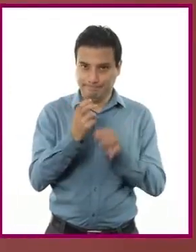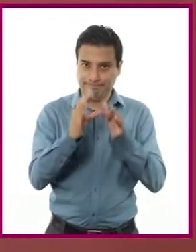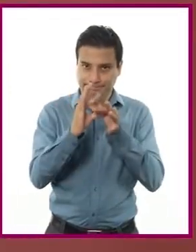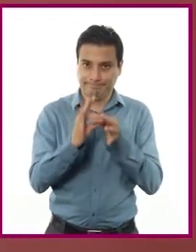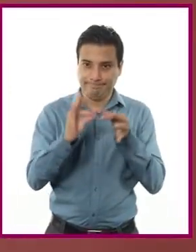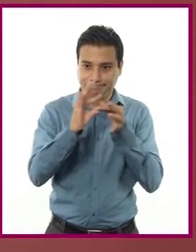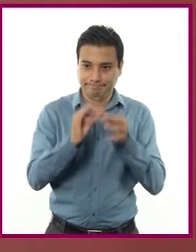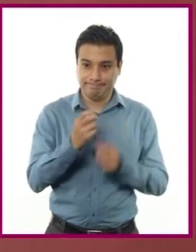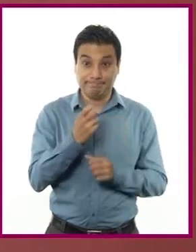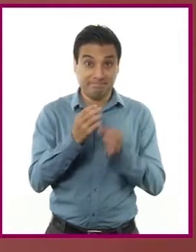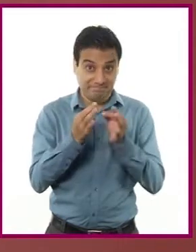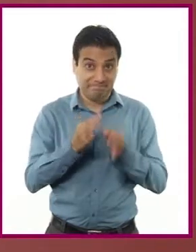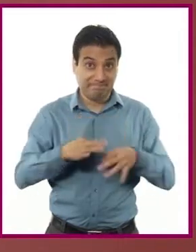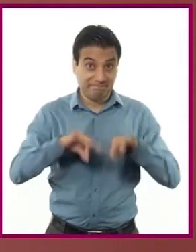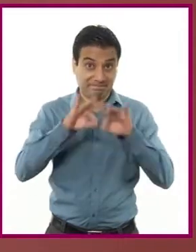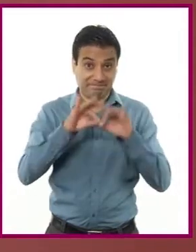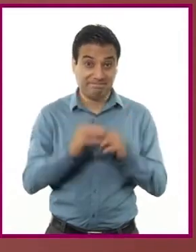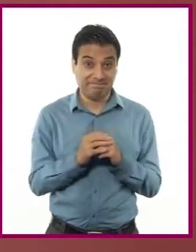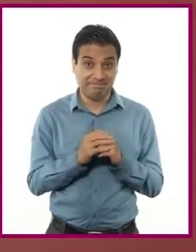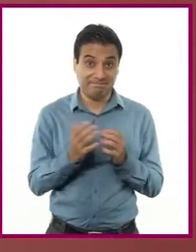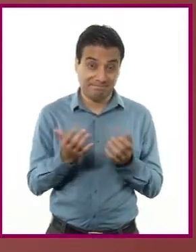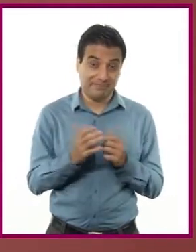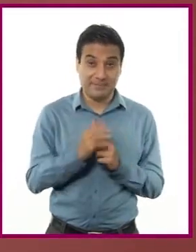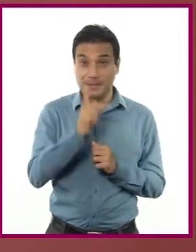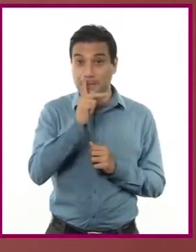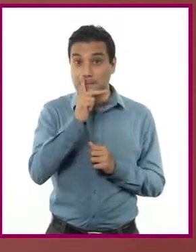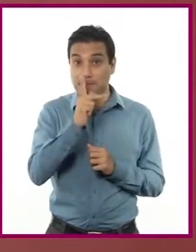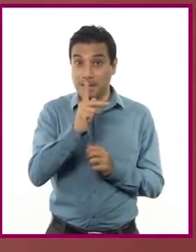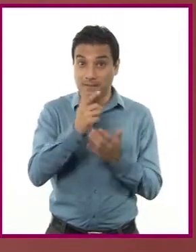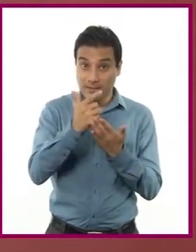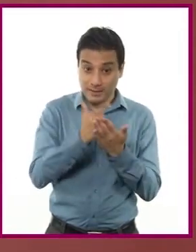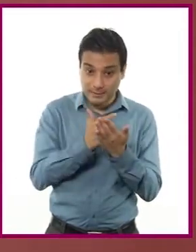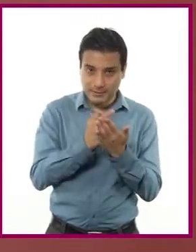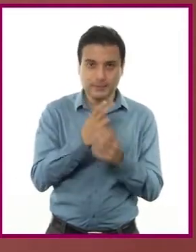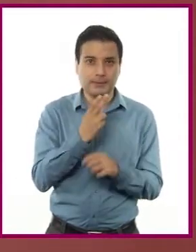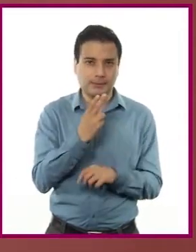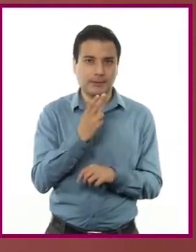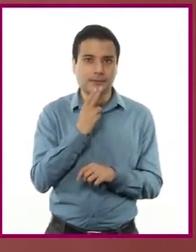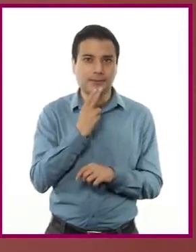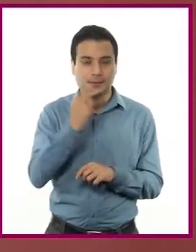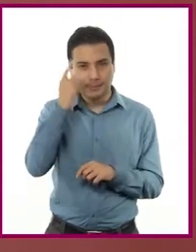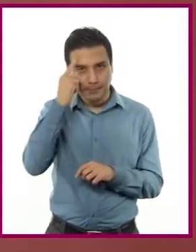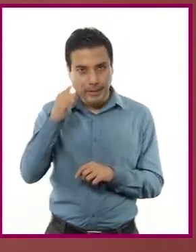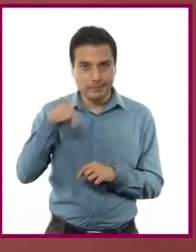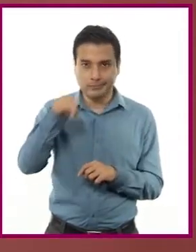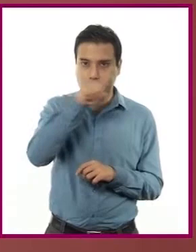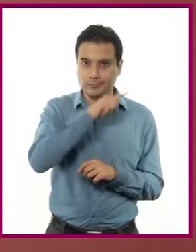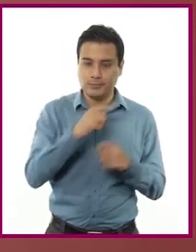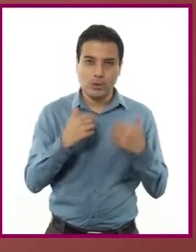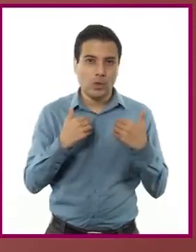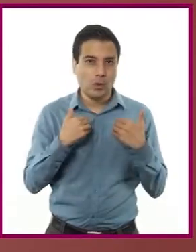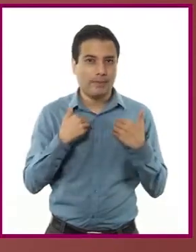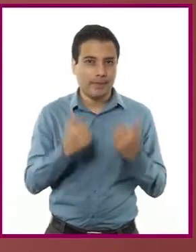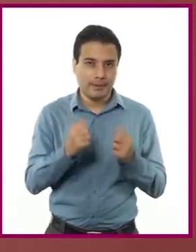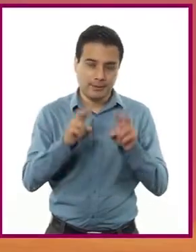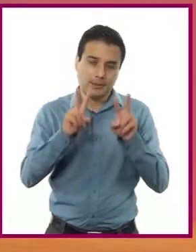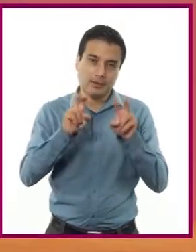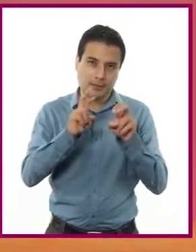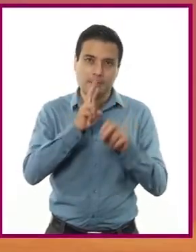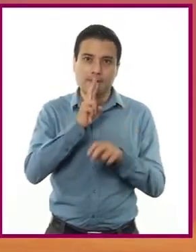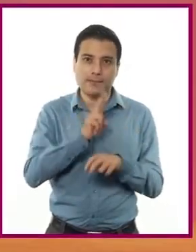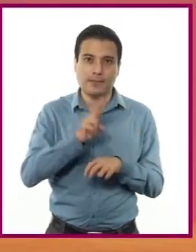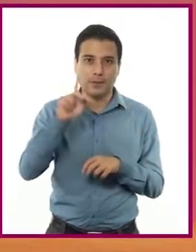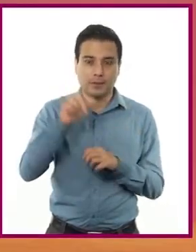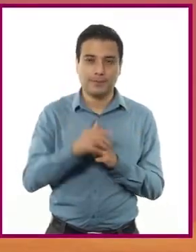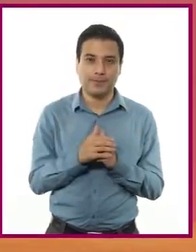importante lo que comentas, ya que los glosarios son muy útiles para comprender con más profundidad un tema.